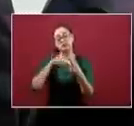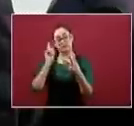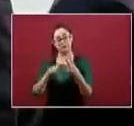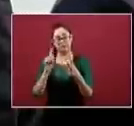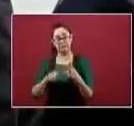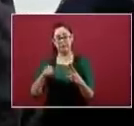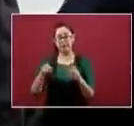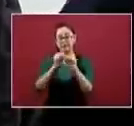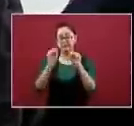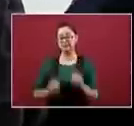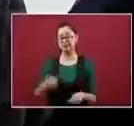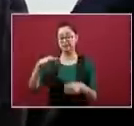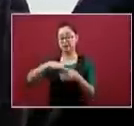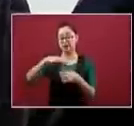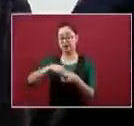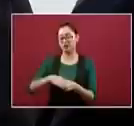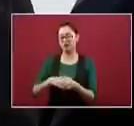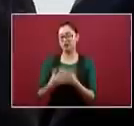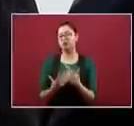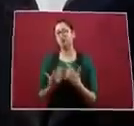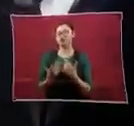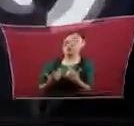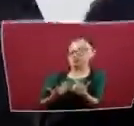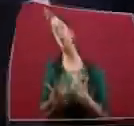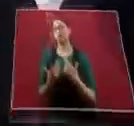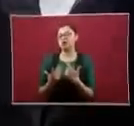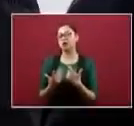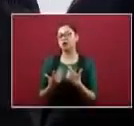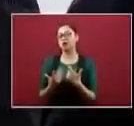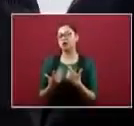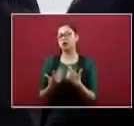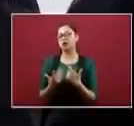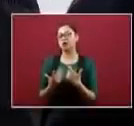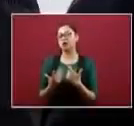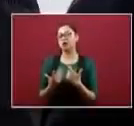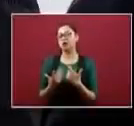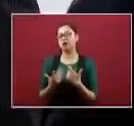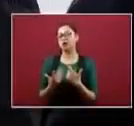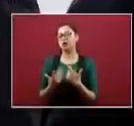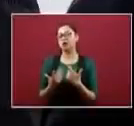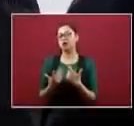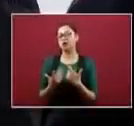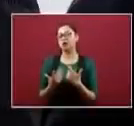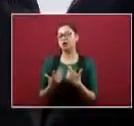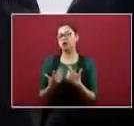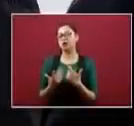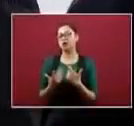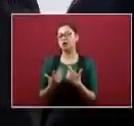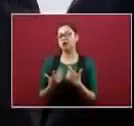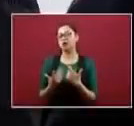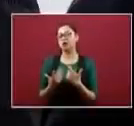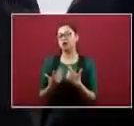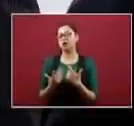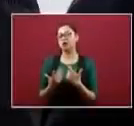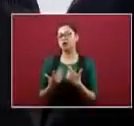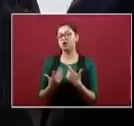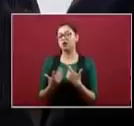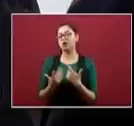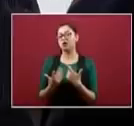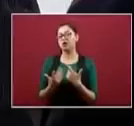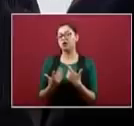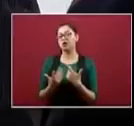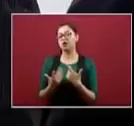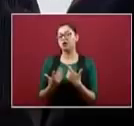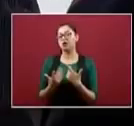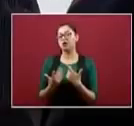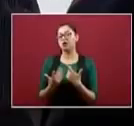a partir incluso de la reforma del año 2007. Desde el año 2007 estaba prohibido y lo hicieron.